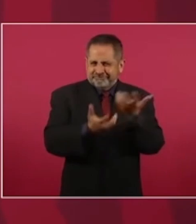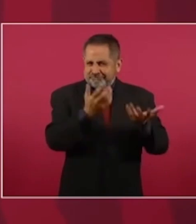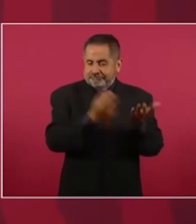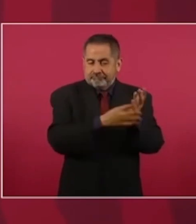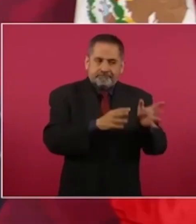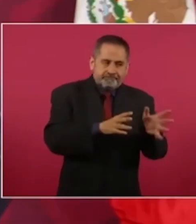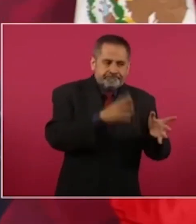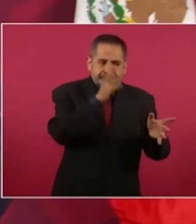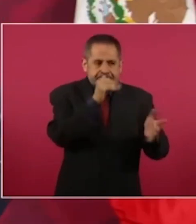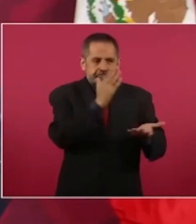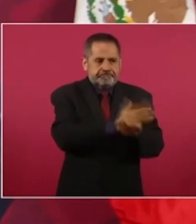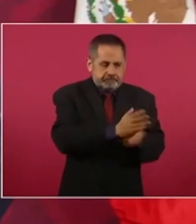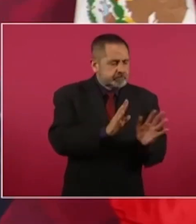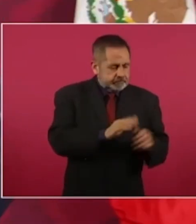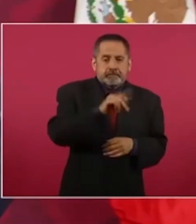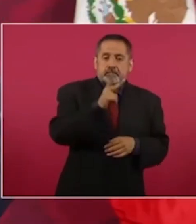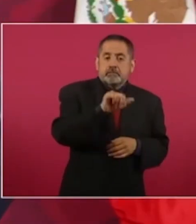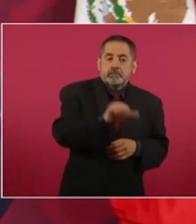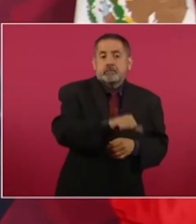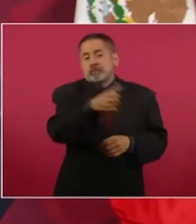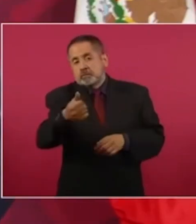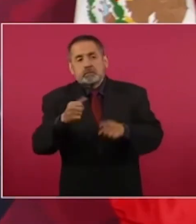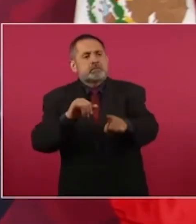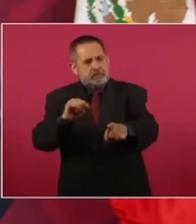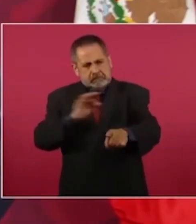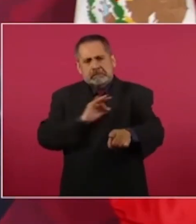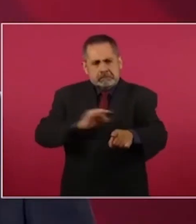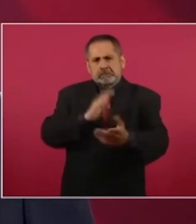Pero hay otras que sí podrían